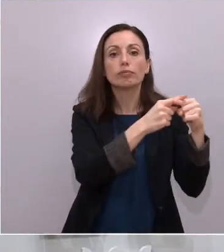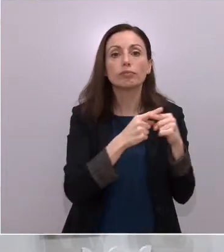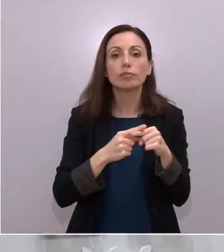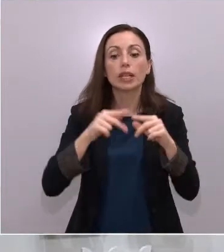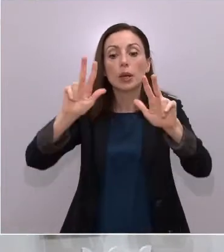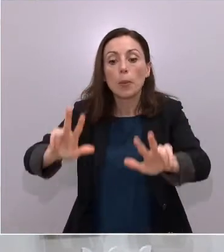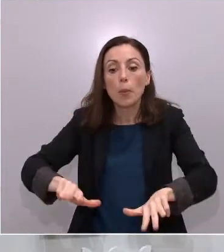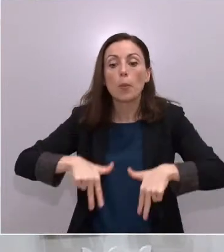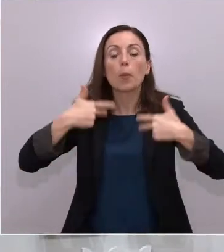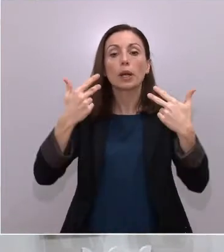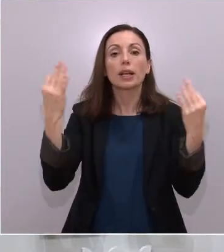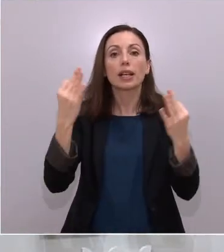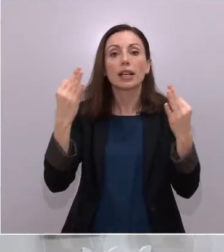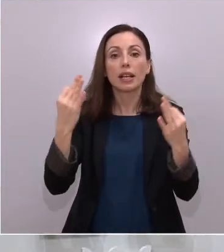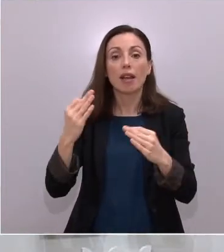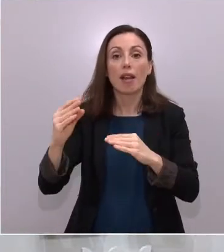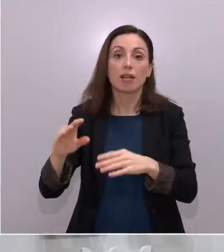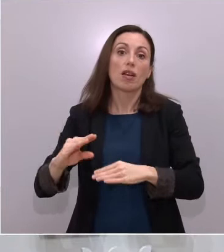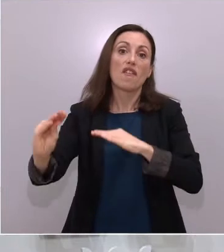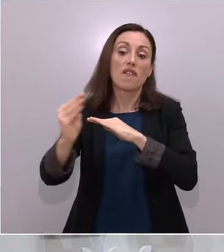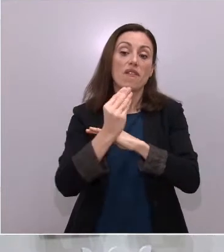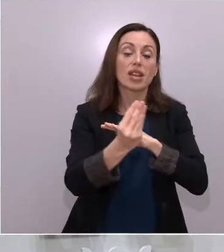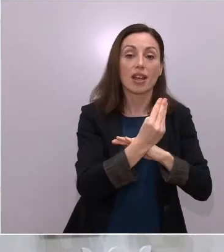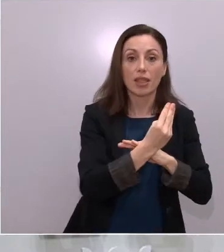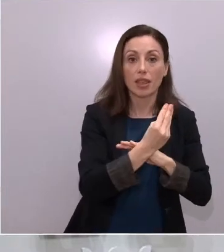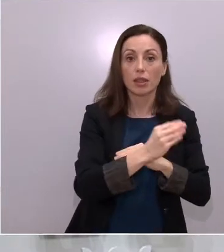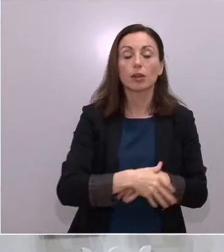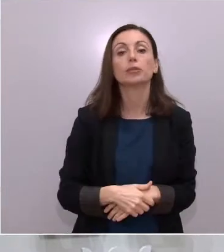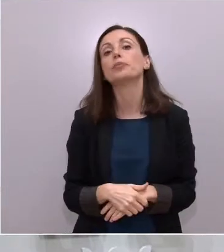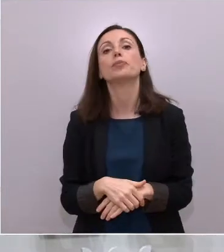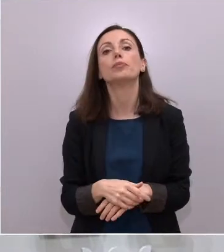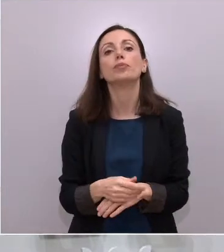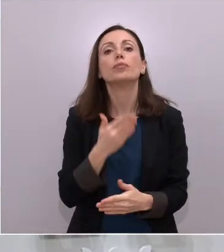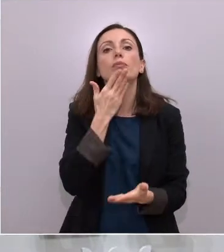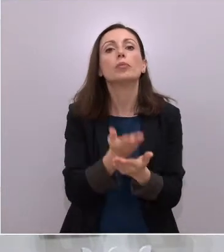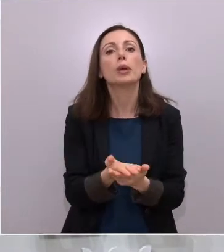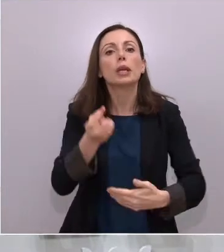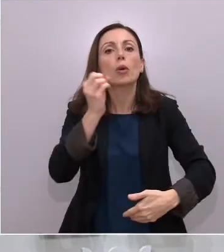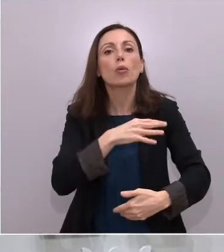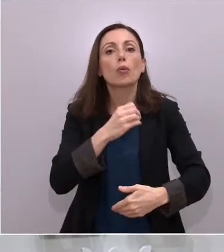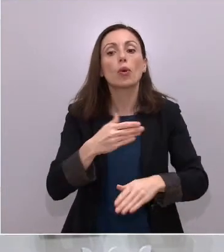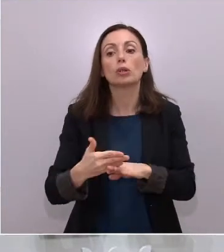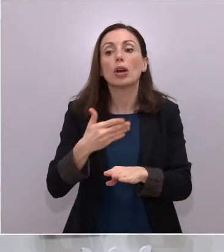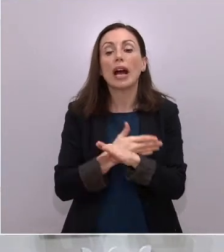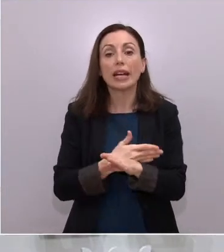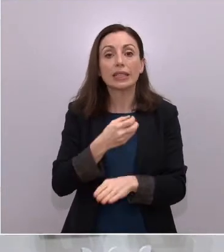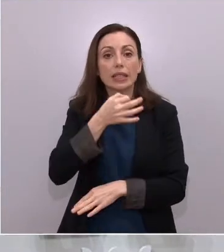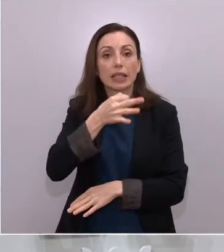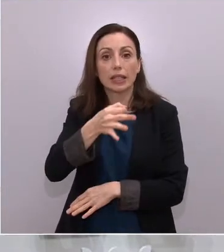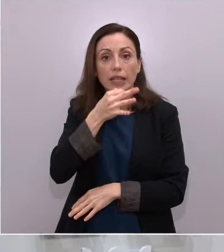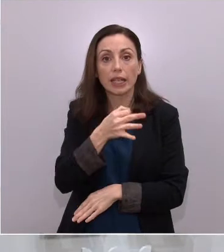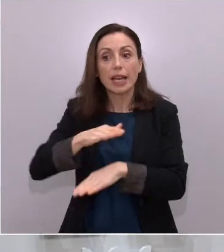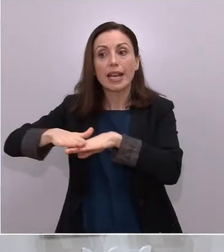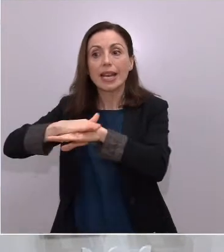poder acceder a financiación. Igualmente, pedimos que todos los fondos anunciados o comprometidos por el